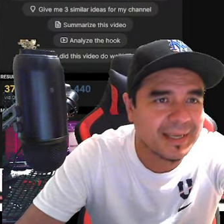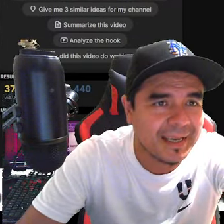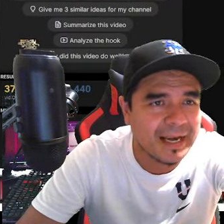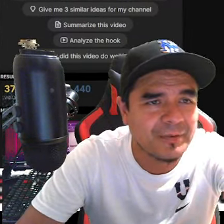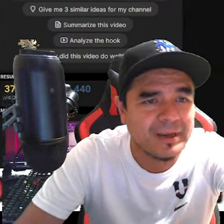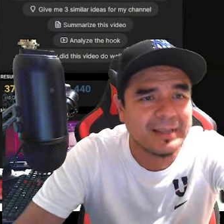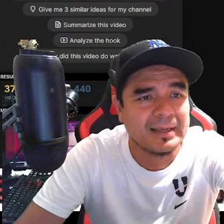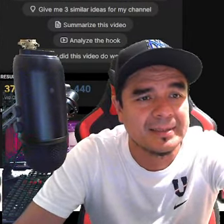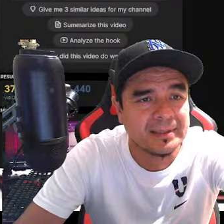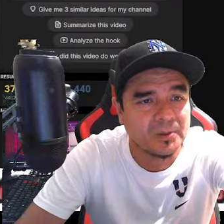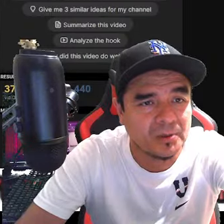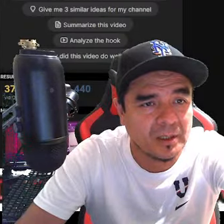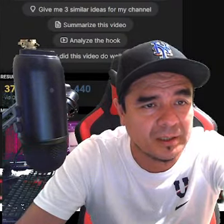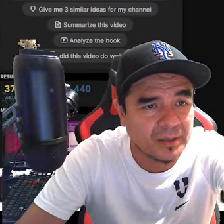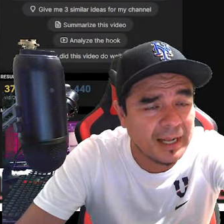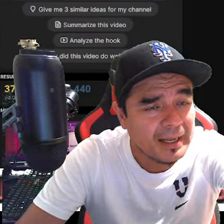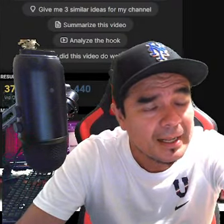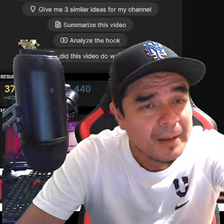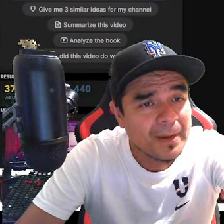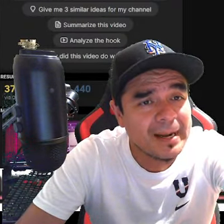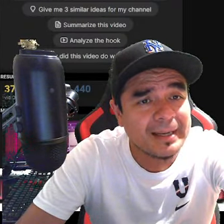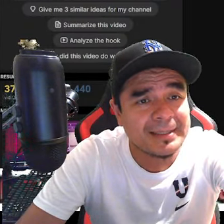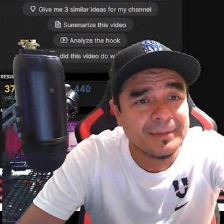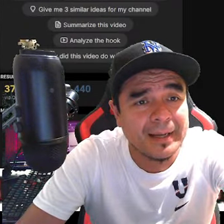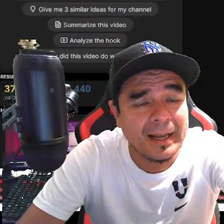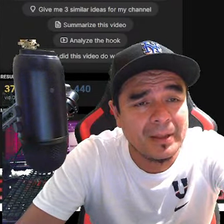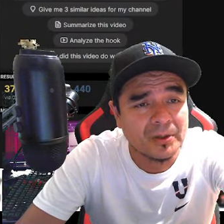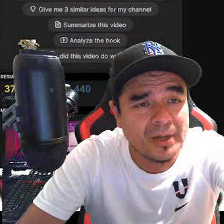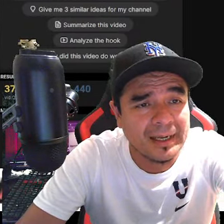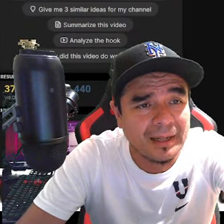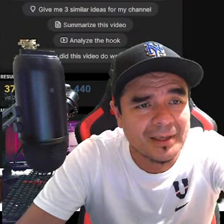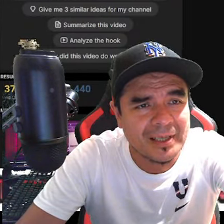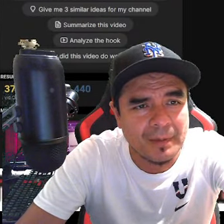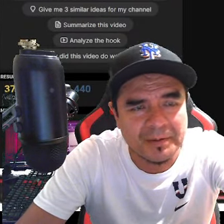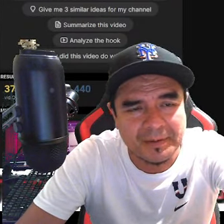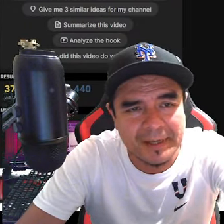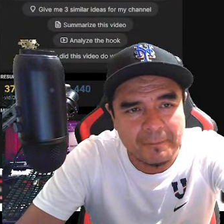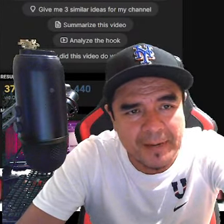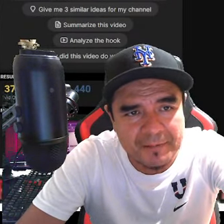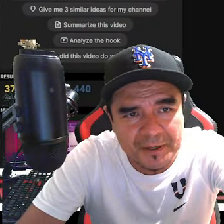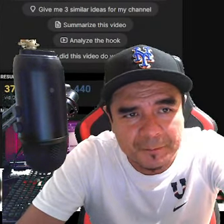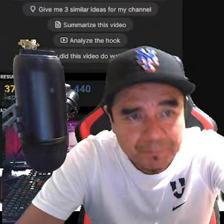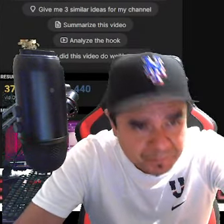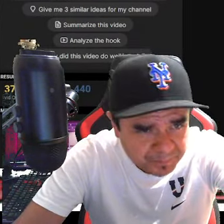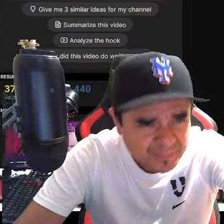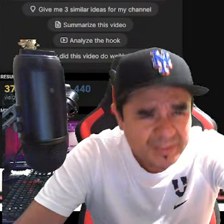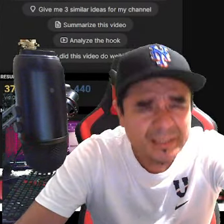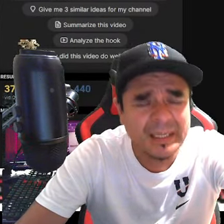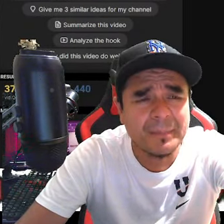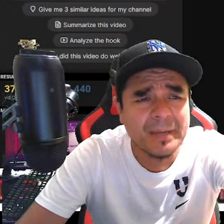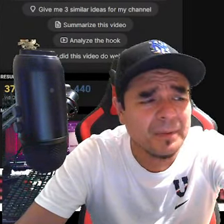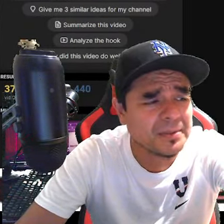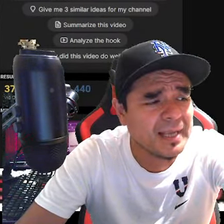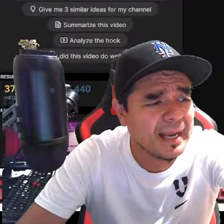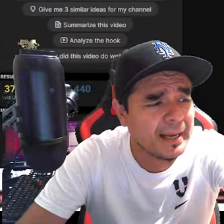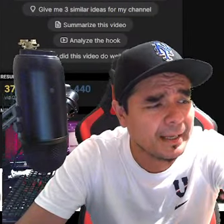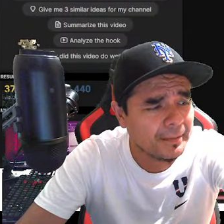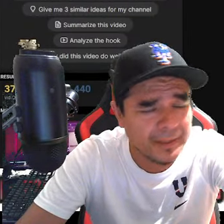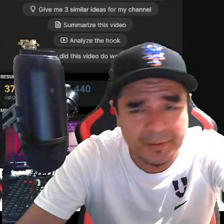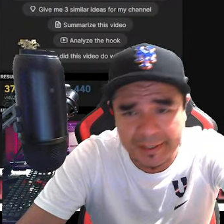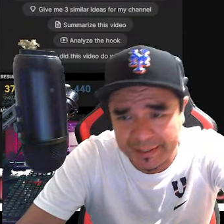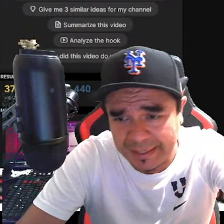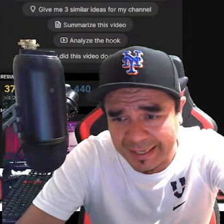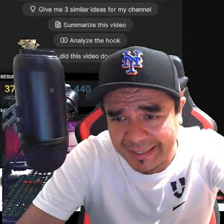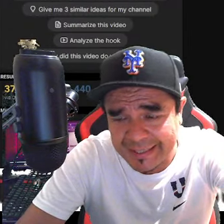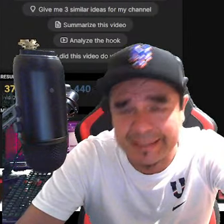Transmisiones ahí afuera del Instituto Electoral para recibir a la doctora Claudia Sheinbaum. Vamos a ver el previo. También vamos a